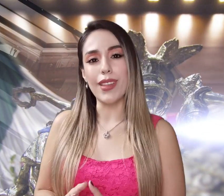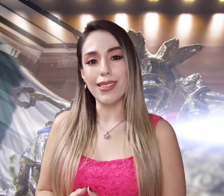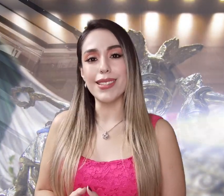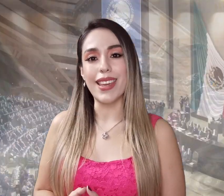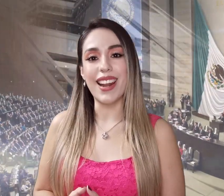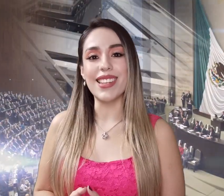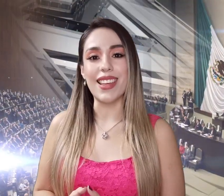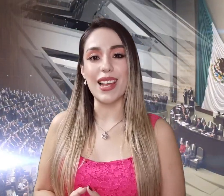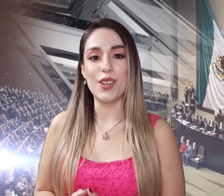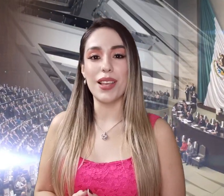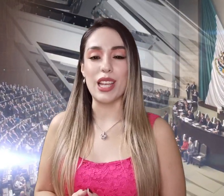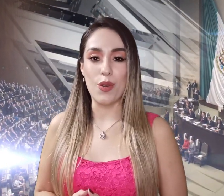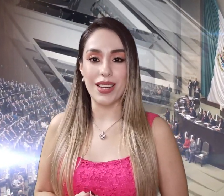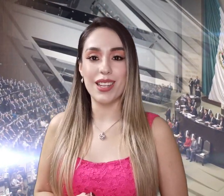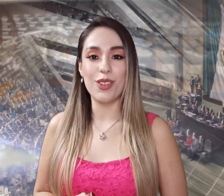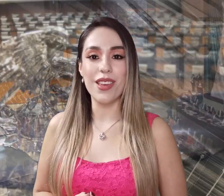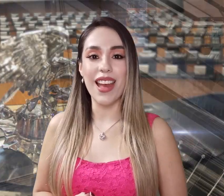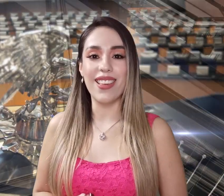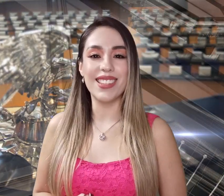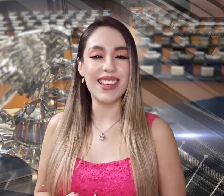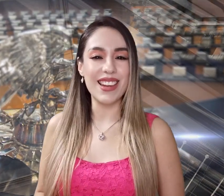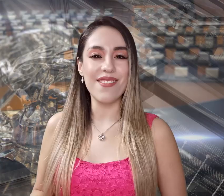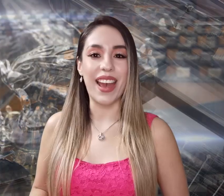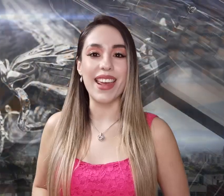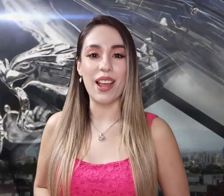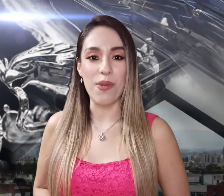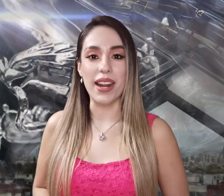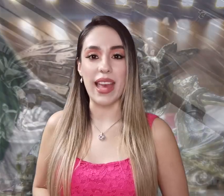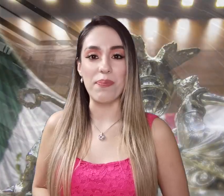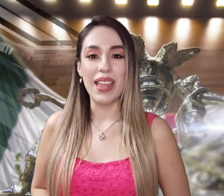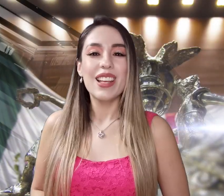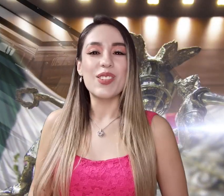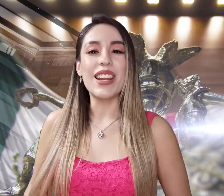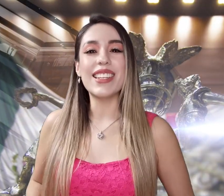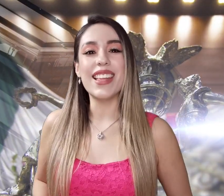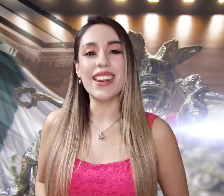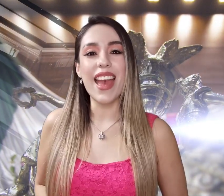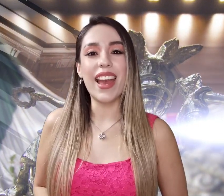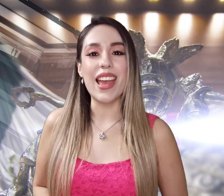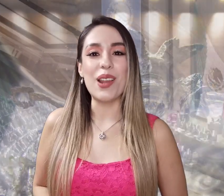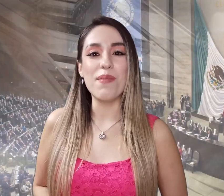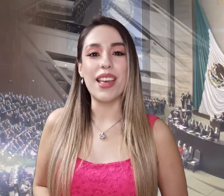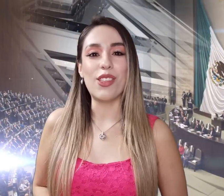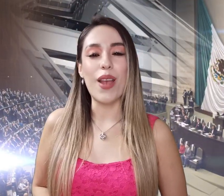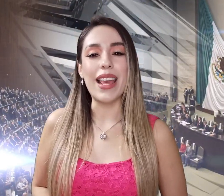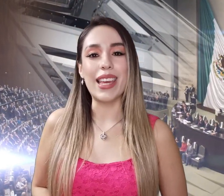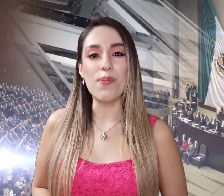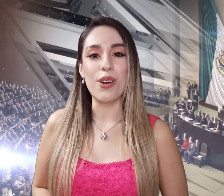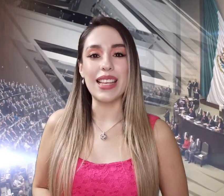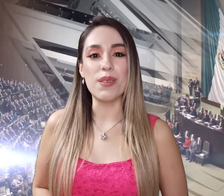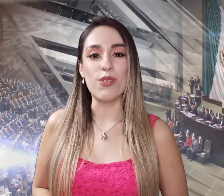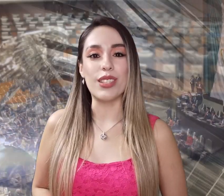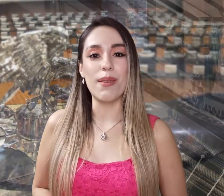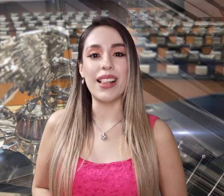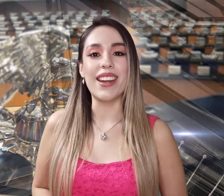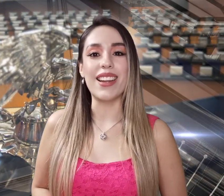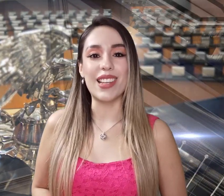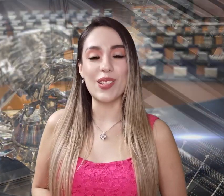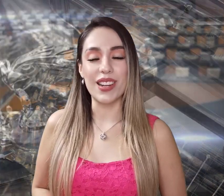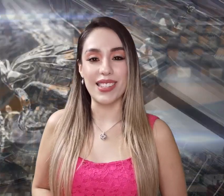es importante seguir las indicaciones de nuestras autoridades y no bajar la guardia. Soy Lizeth Arriaga y a nombre de todo el equipo que